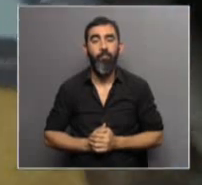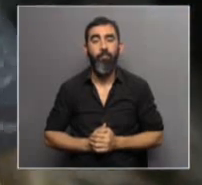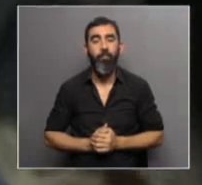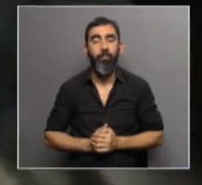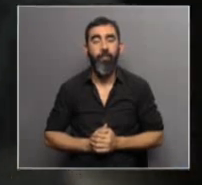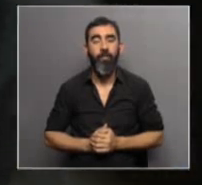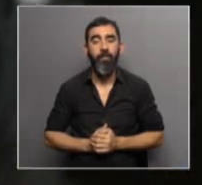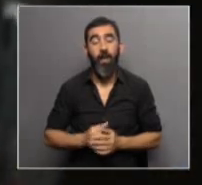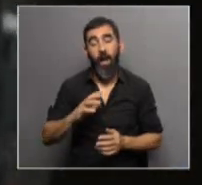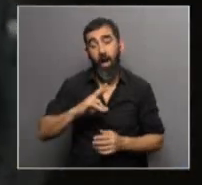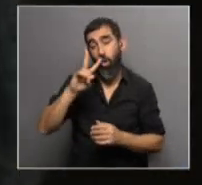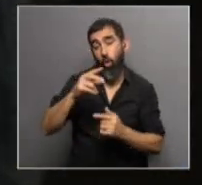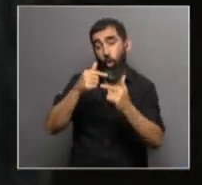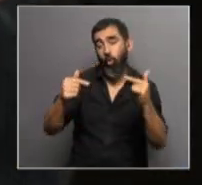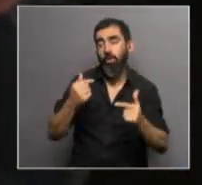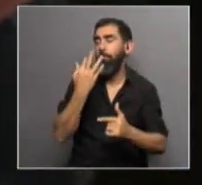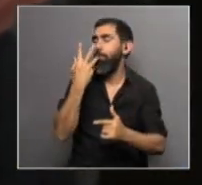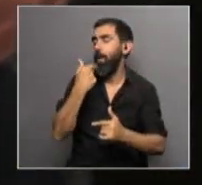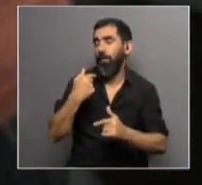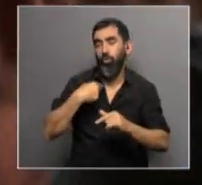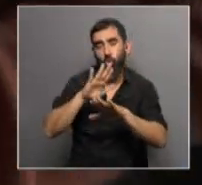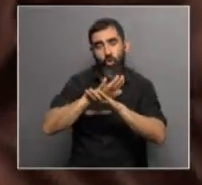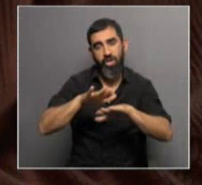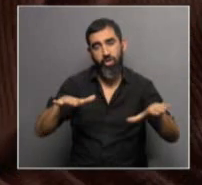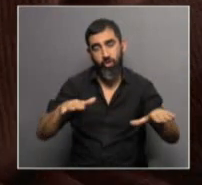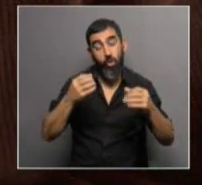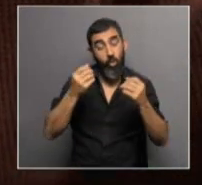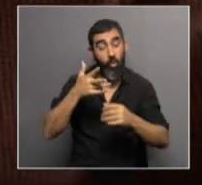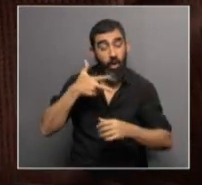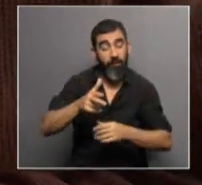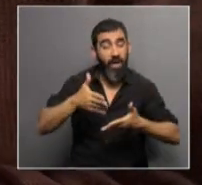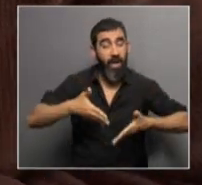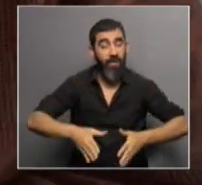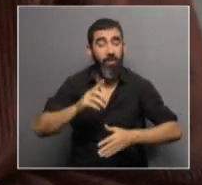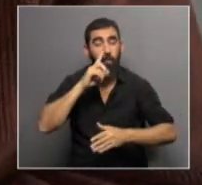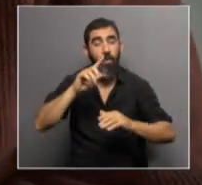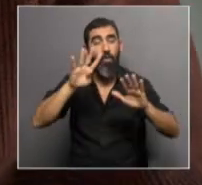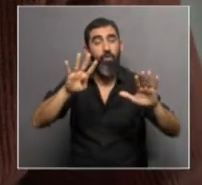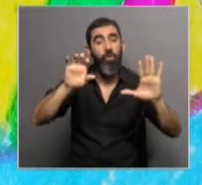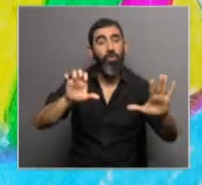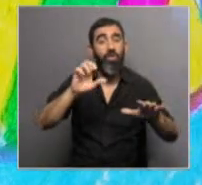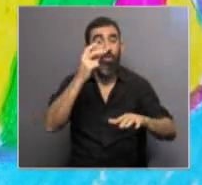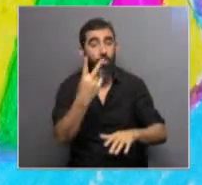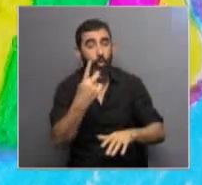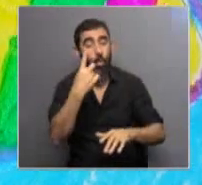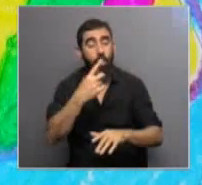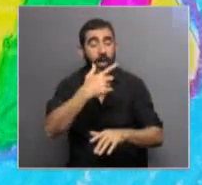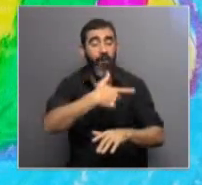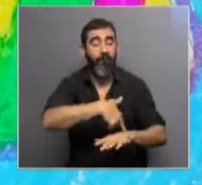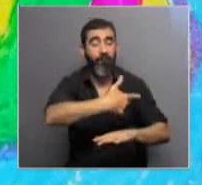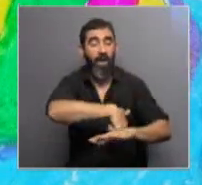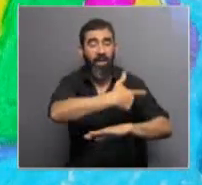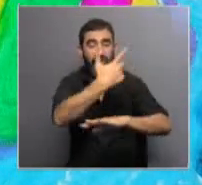hay dos cosas que me encantaban de chico además por las fechas yo nací en el 62 una de las las ballenas yo era